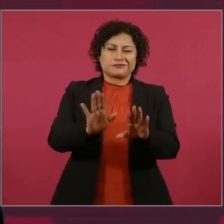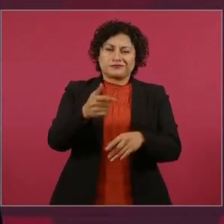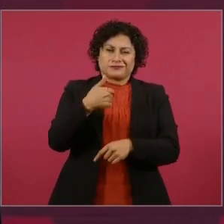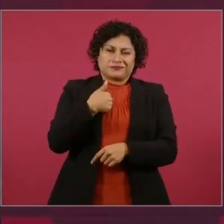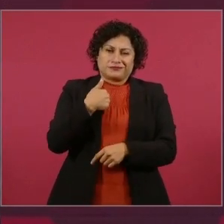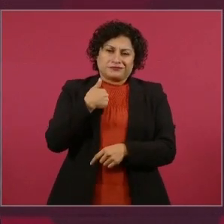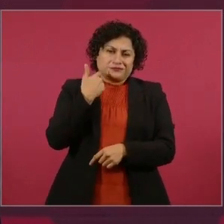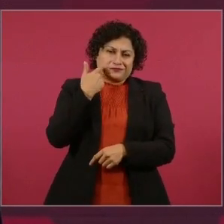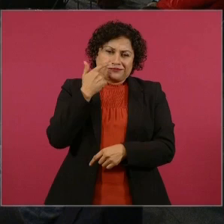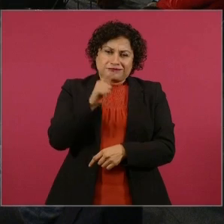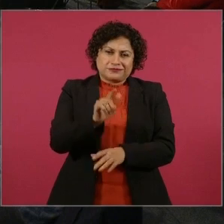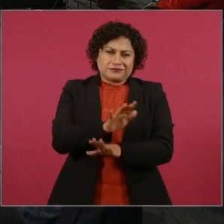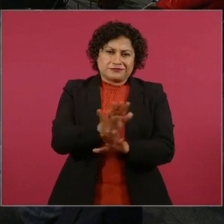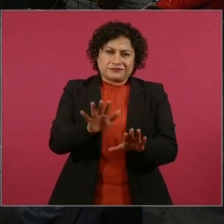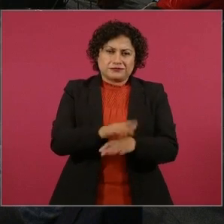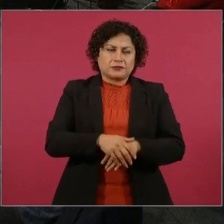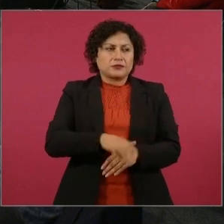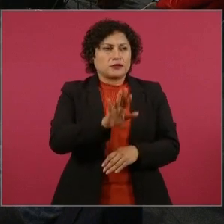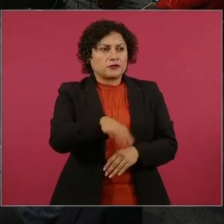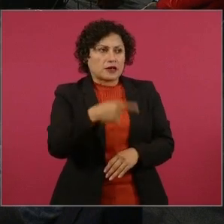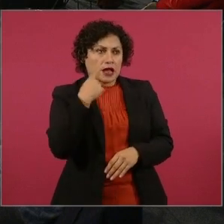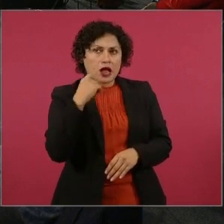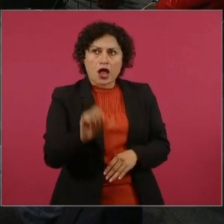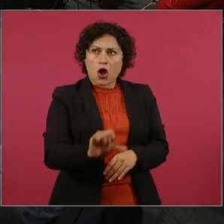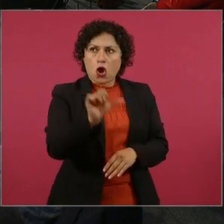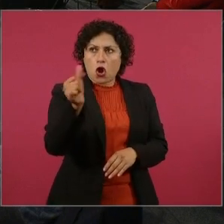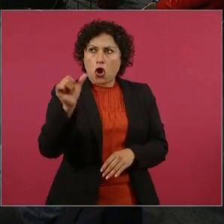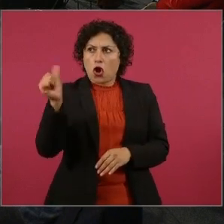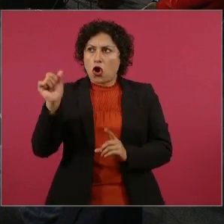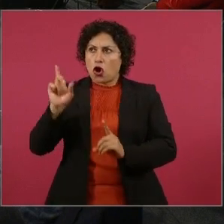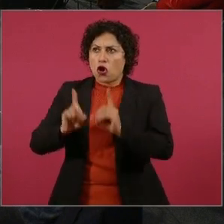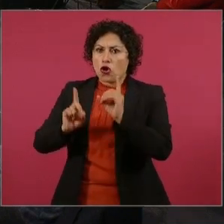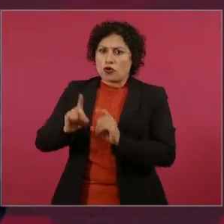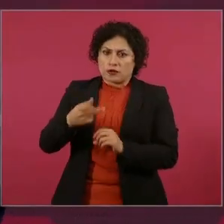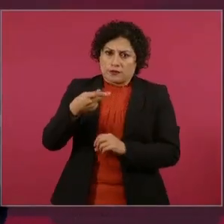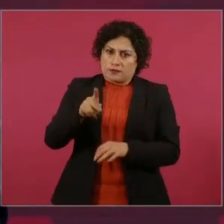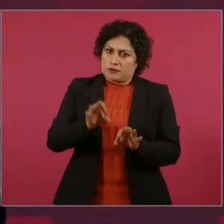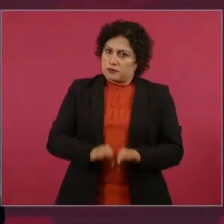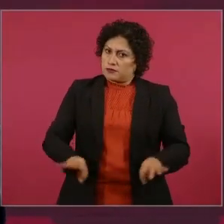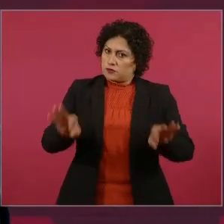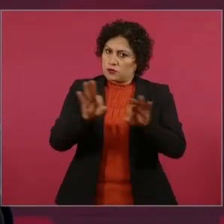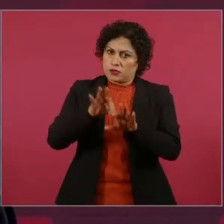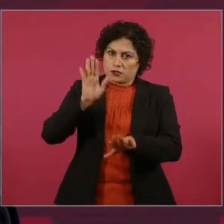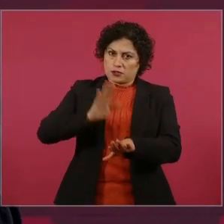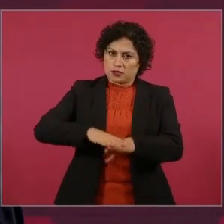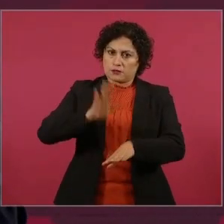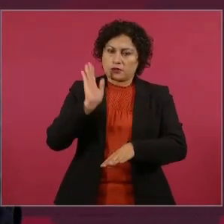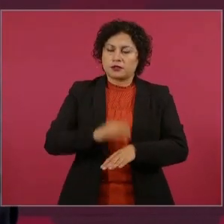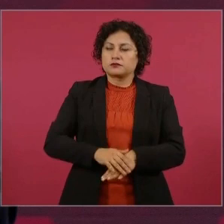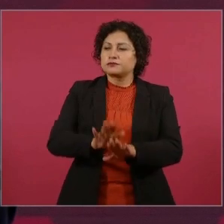cuestionado otros nombramientos pero este s es más importante ya les dije que yo ya entregué el